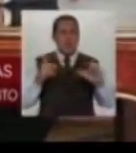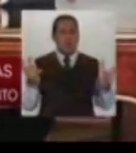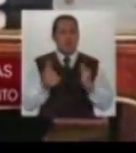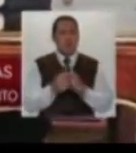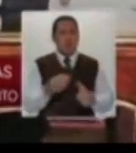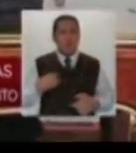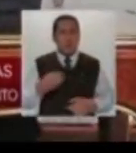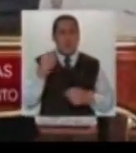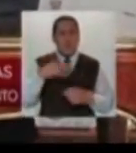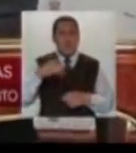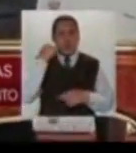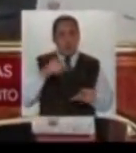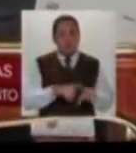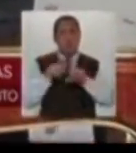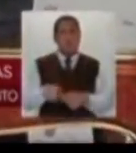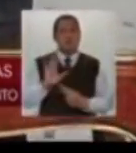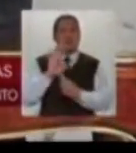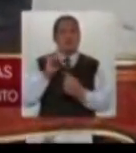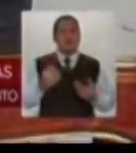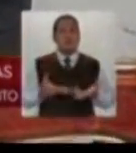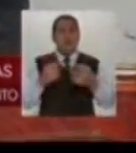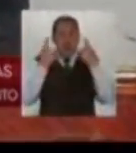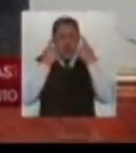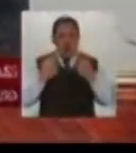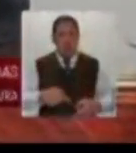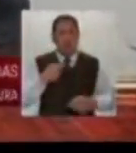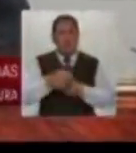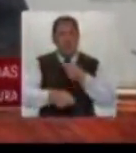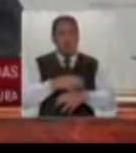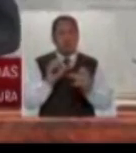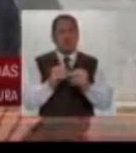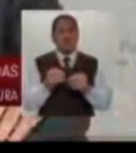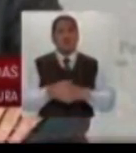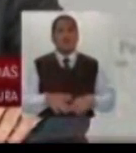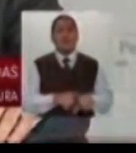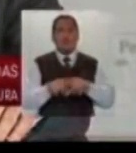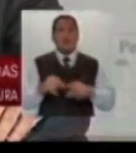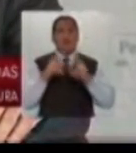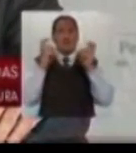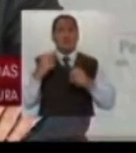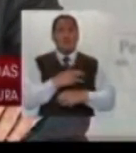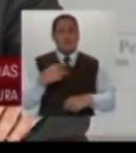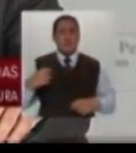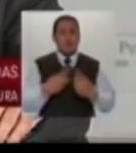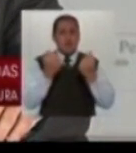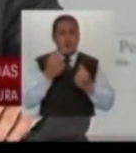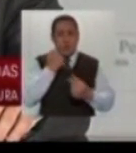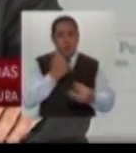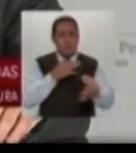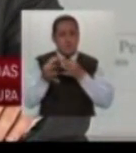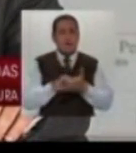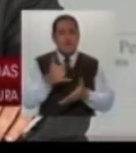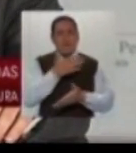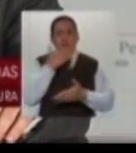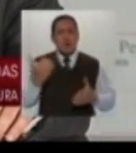este miércoles se hicieron planteamientos para dar agilidad a las inversiones públicas y privadas. Sobre este tema, el ministro de Economía dijo que se mejorarán